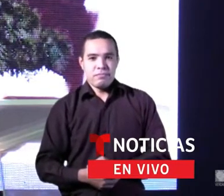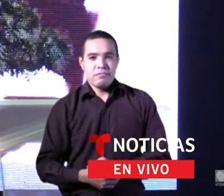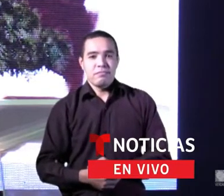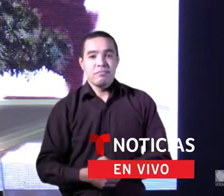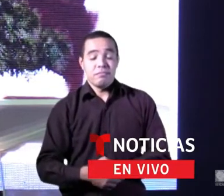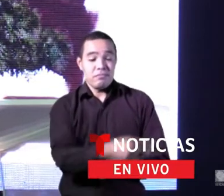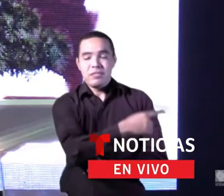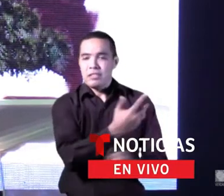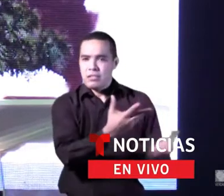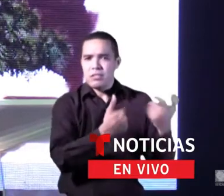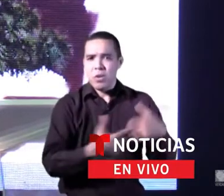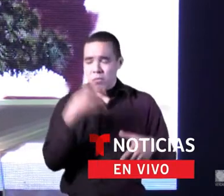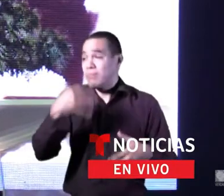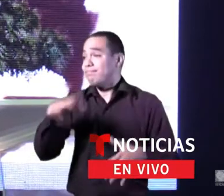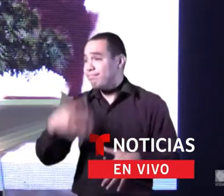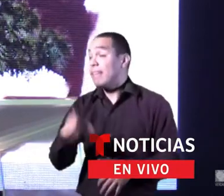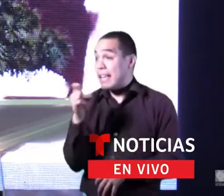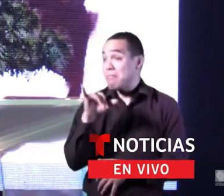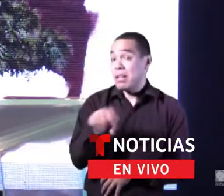no matar